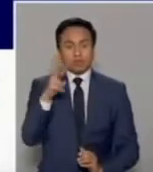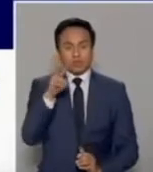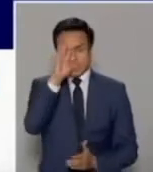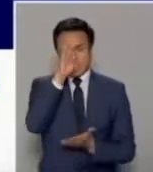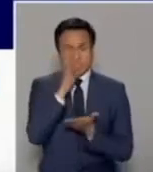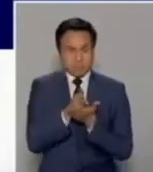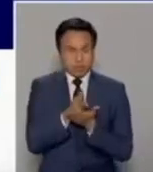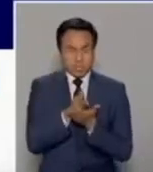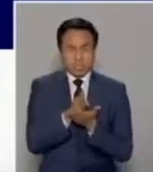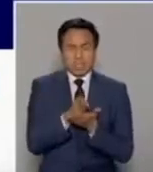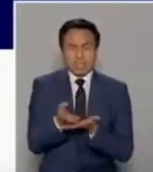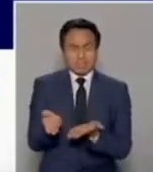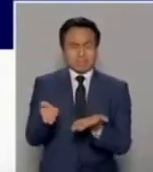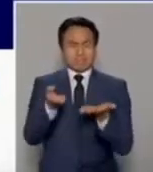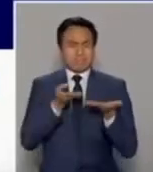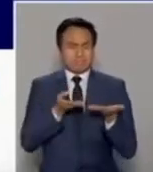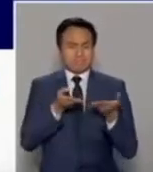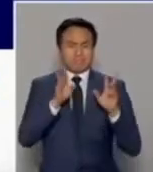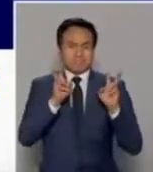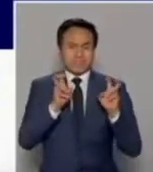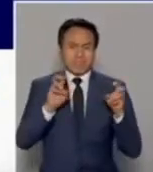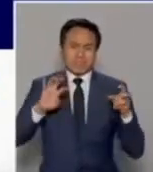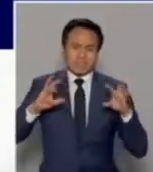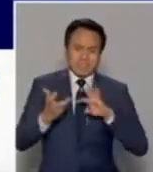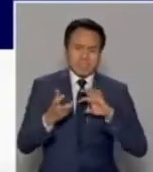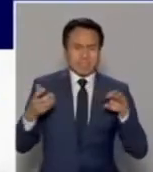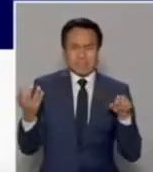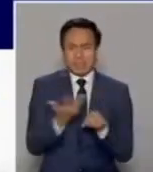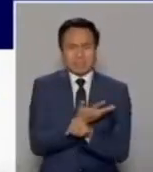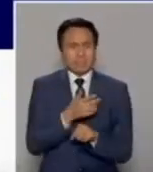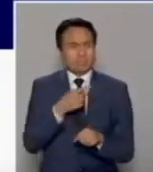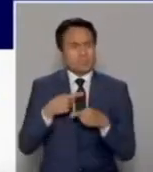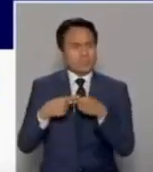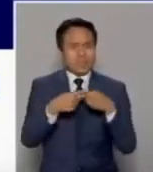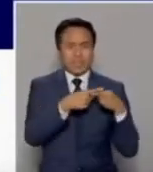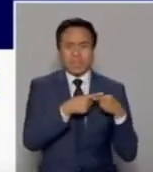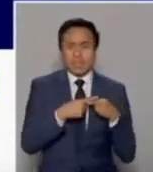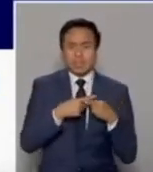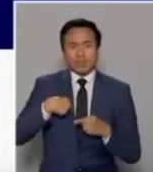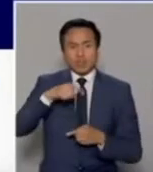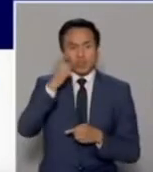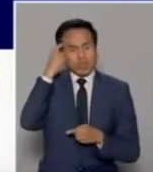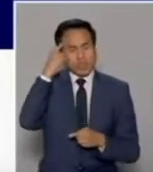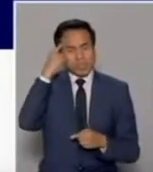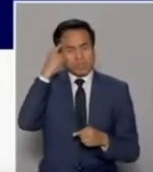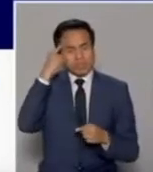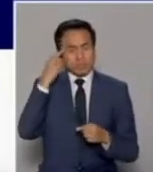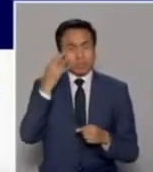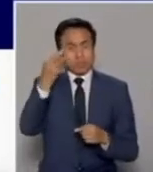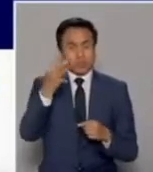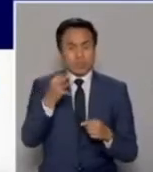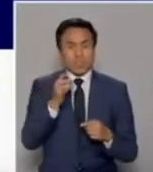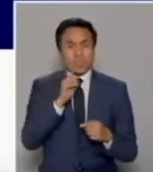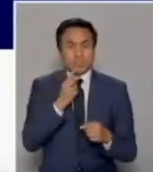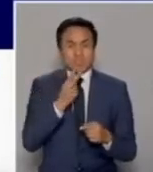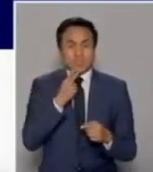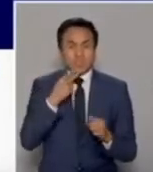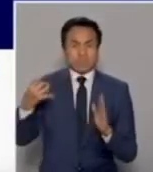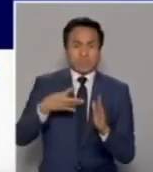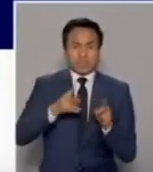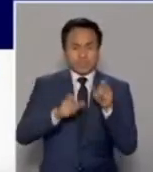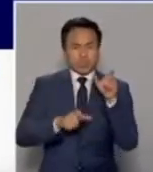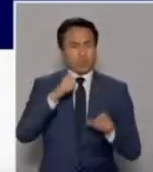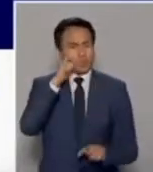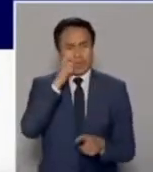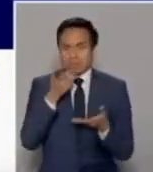decisiones las que nos llevaron a esta tragedia social no estábamos condenados a tener que tener y vivir las violaciones a